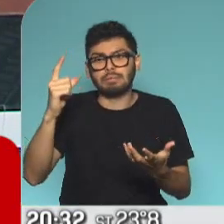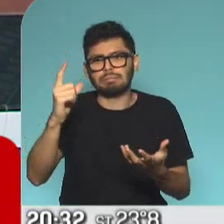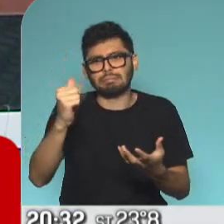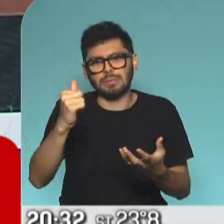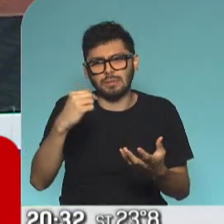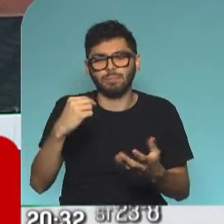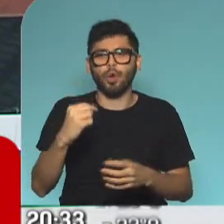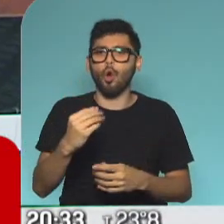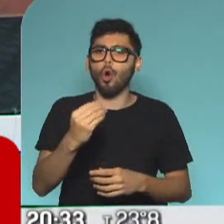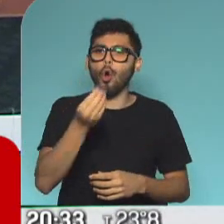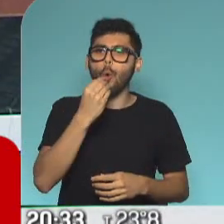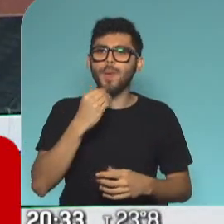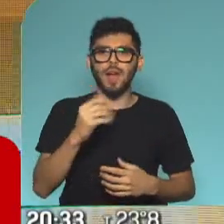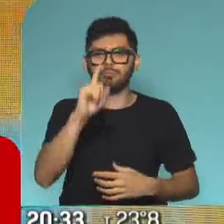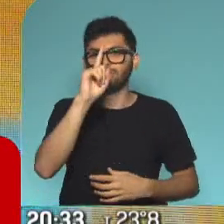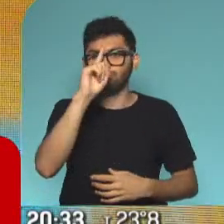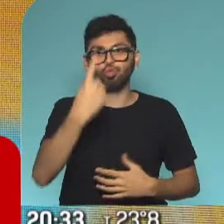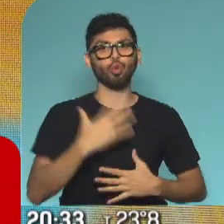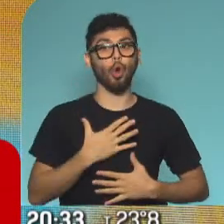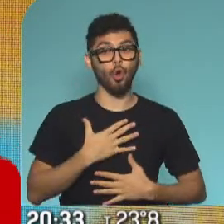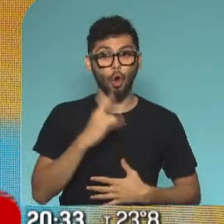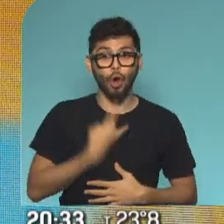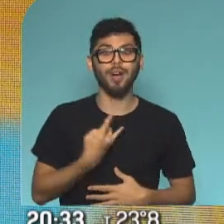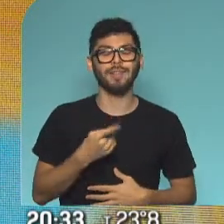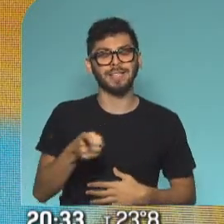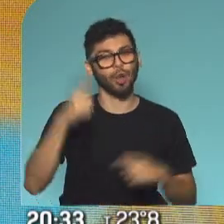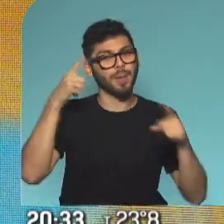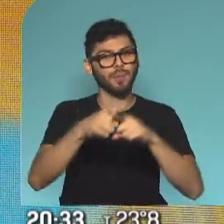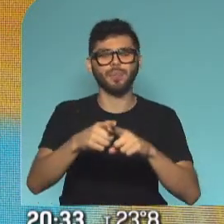de soberanía alimentaria, ¿no? Gracias, Nazarena. Por favor. Hacemos una pausa, tenemos más información para compartir.